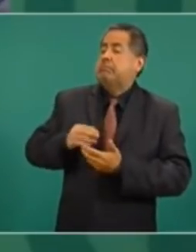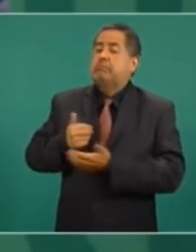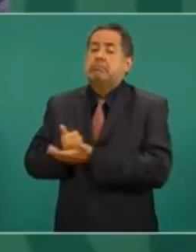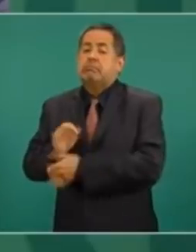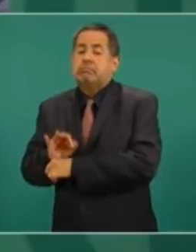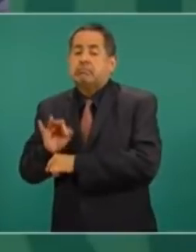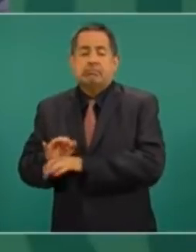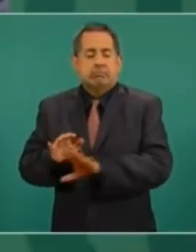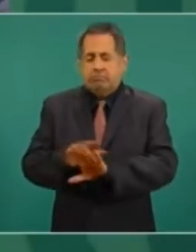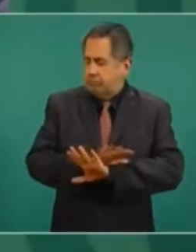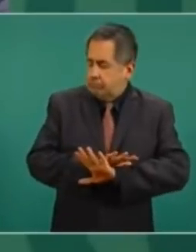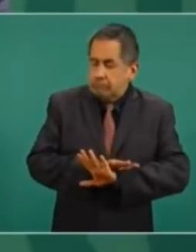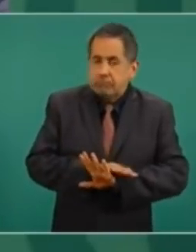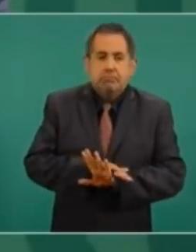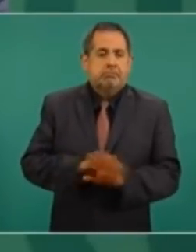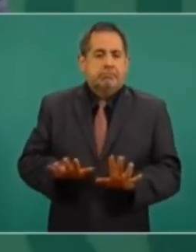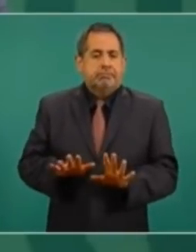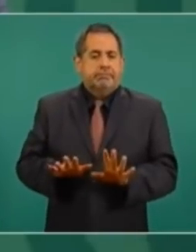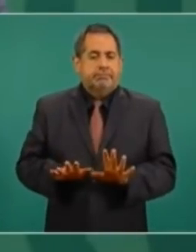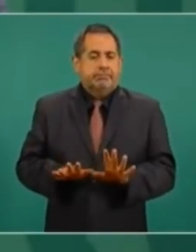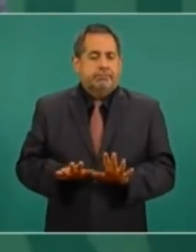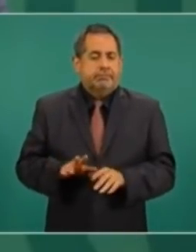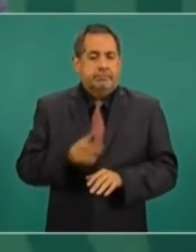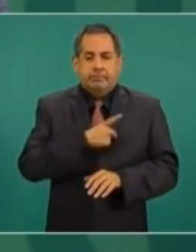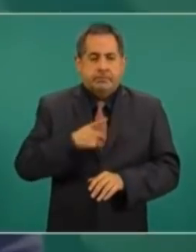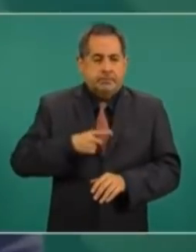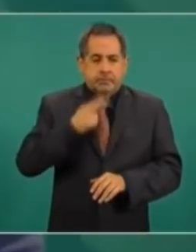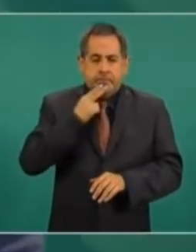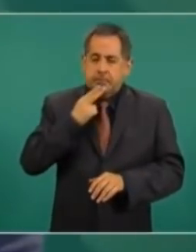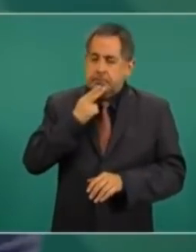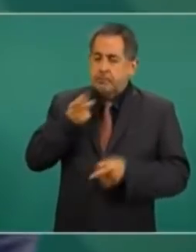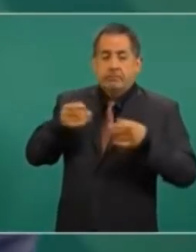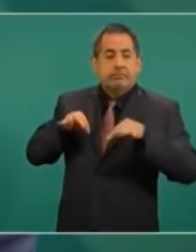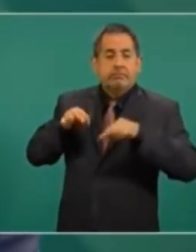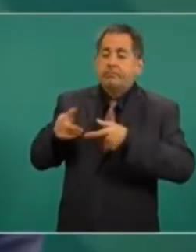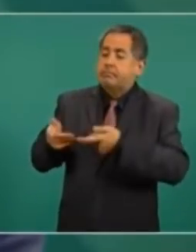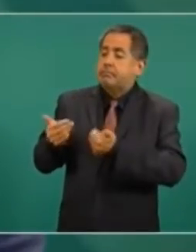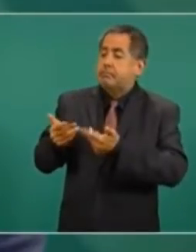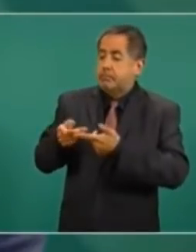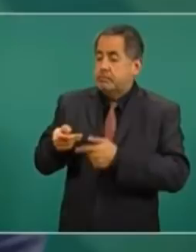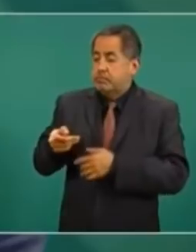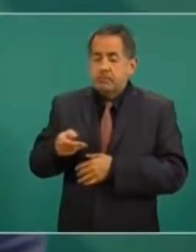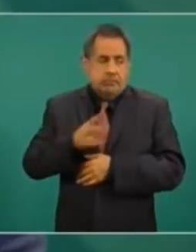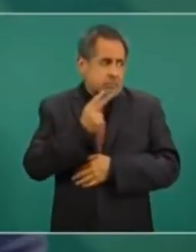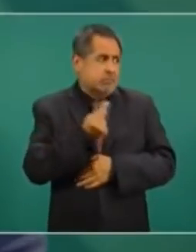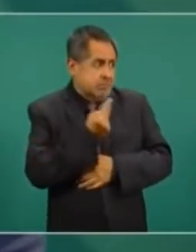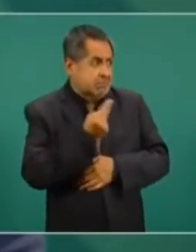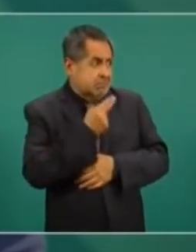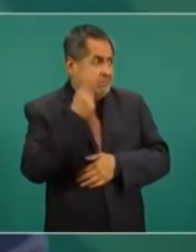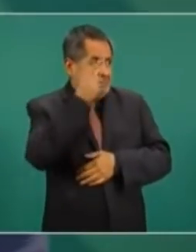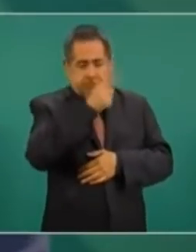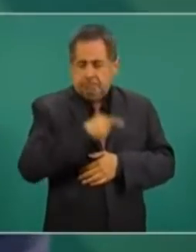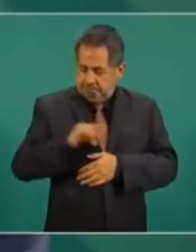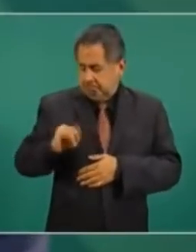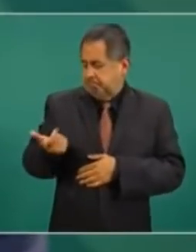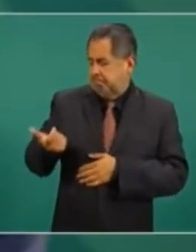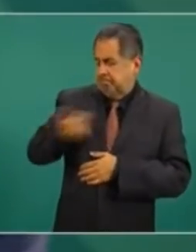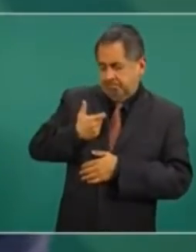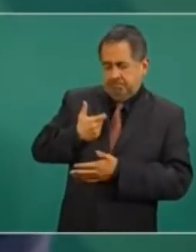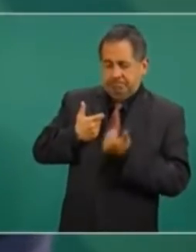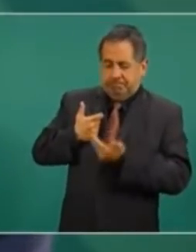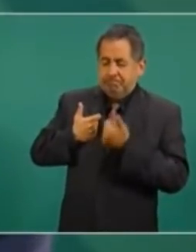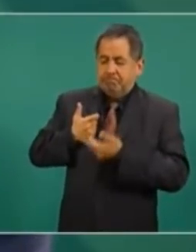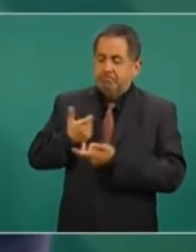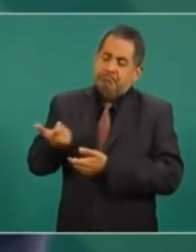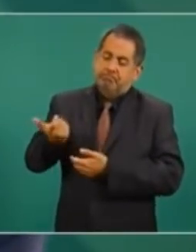que no se use a la gente que necesita un trabajo, que necesita buscarse la